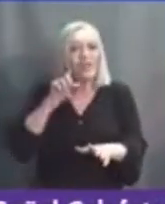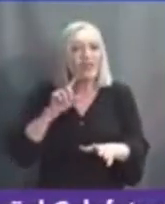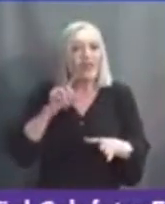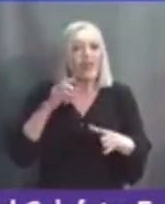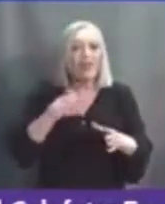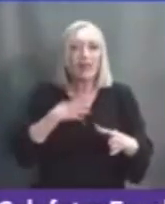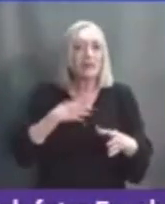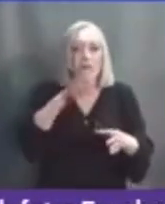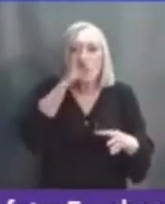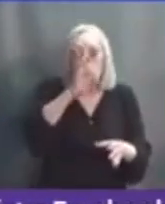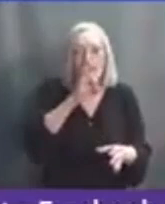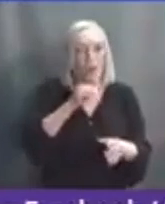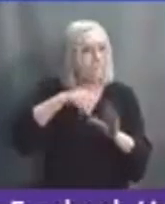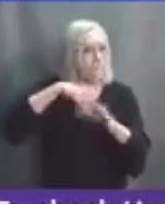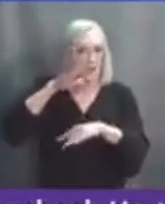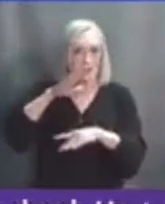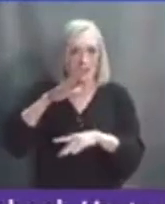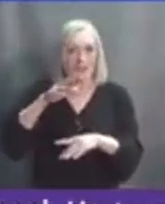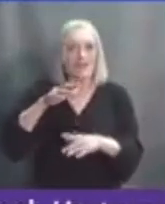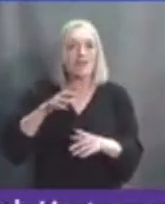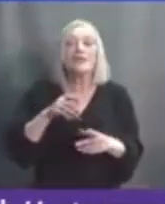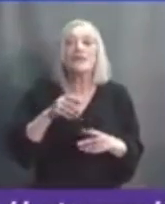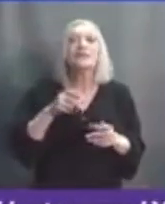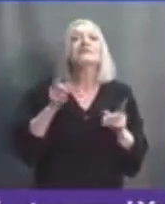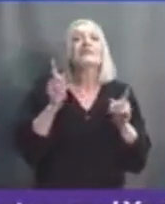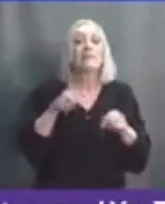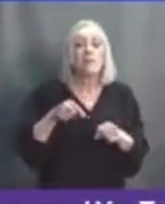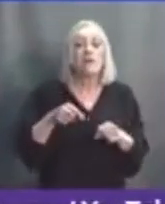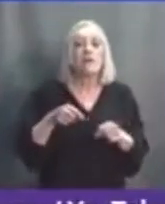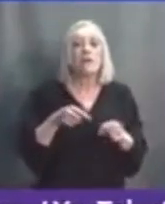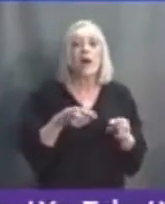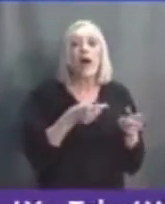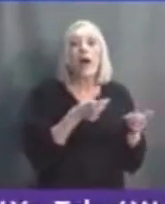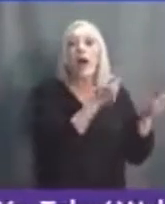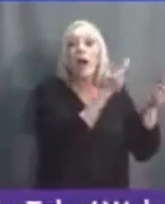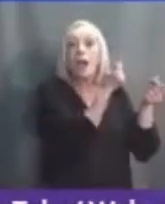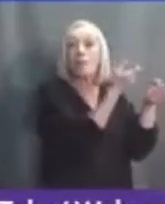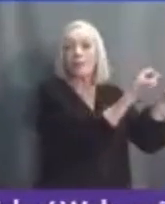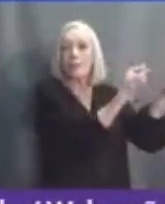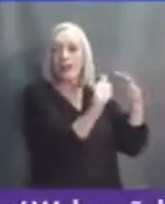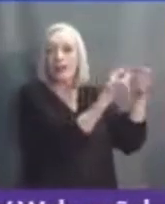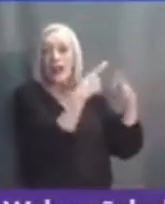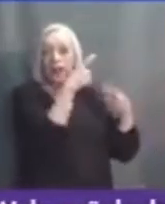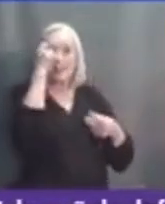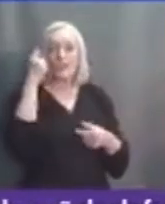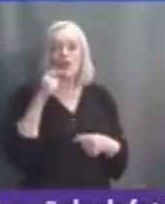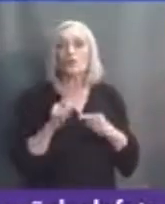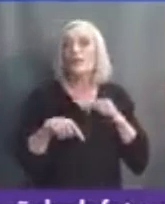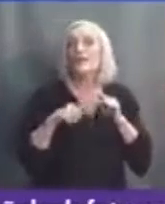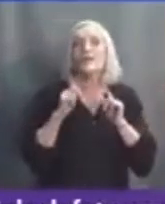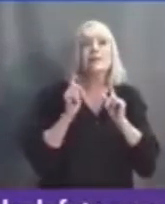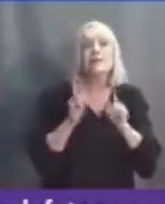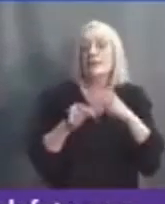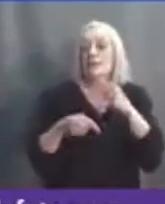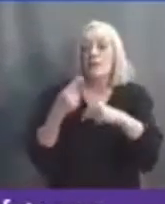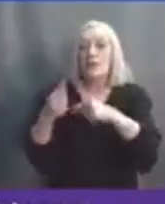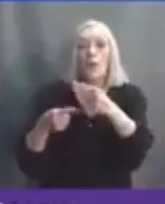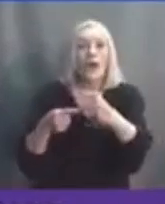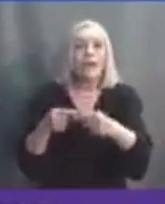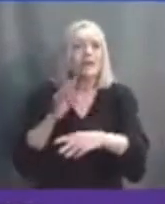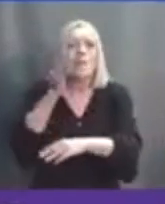del empleo público y de la plata Que nos manda nación seguimos teniendo miles de santacruceños